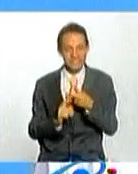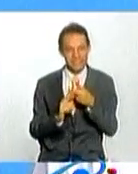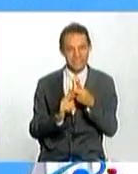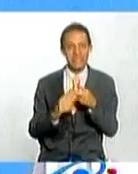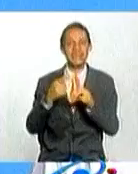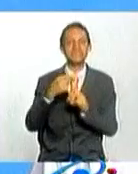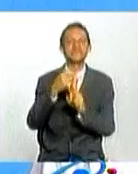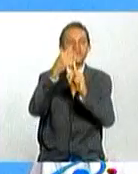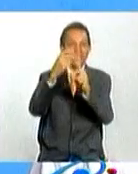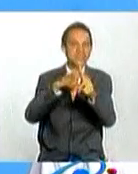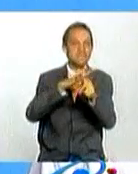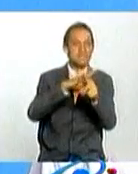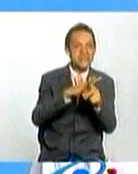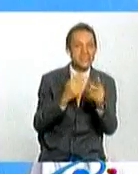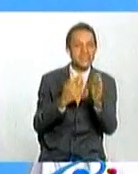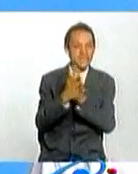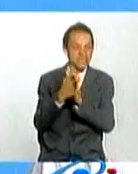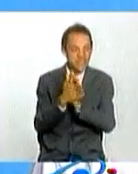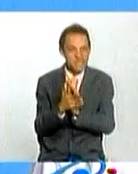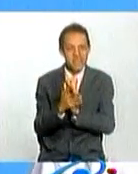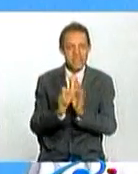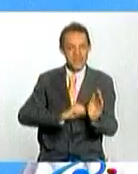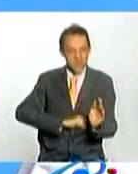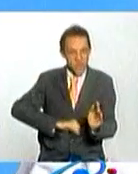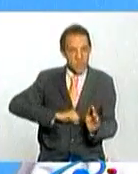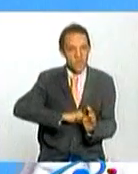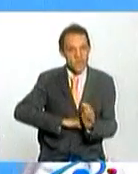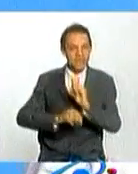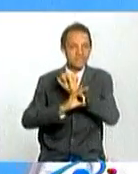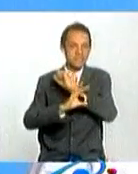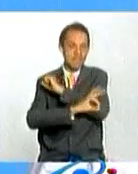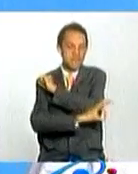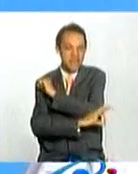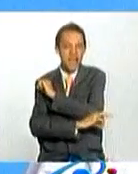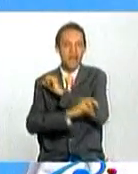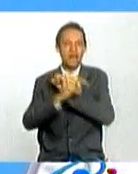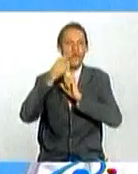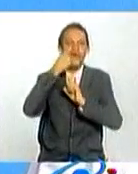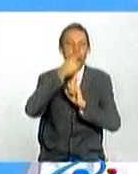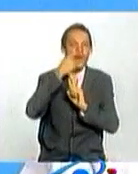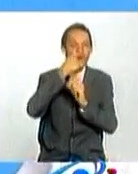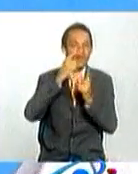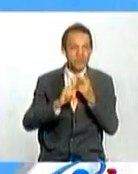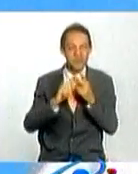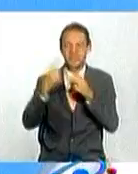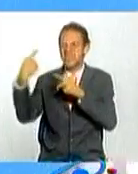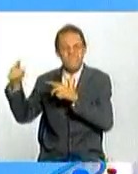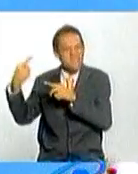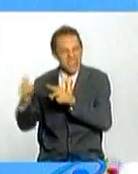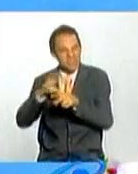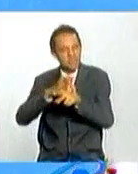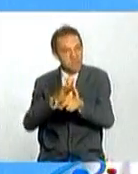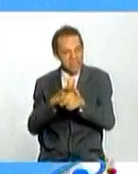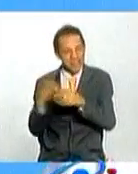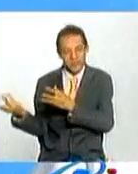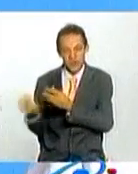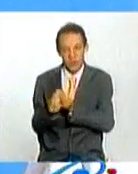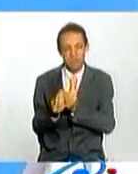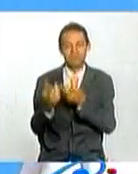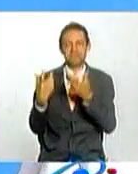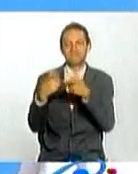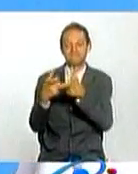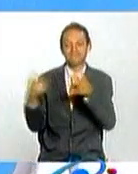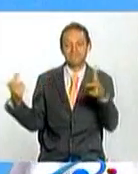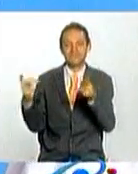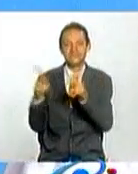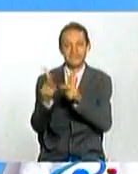pulmón, tenemos ecografista, psicólogos, odontólogos, flebólogos, en fin. Un grupo grande de médicos,